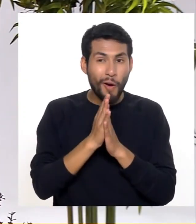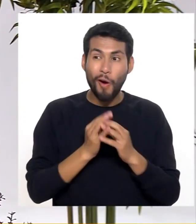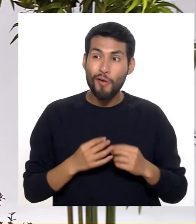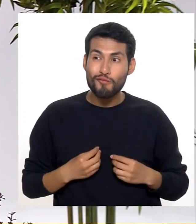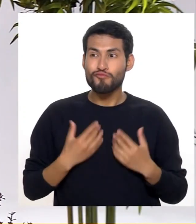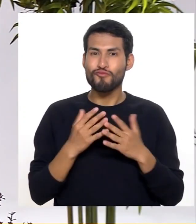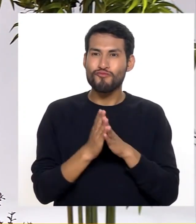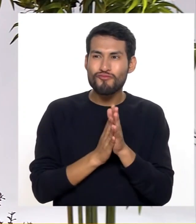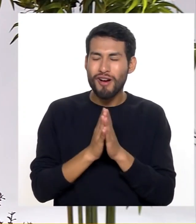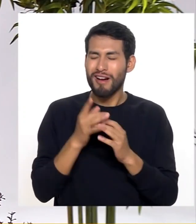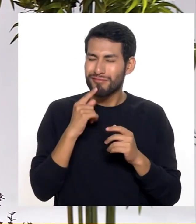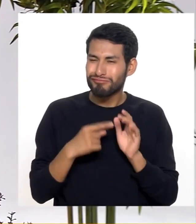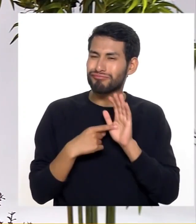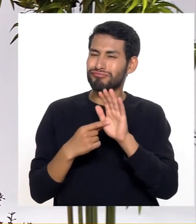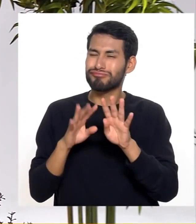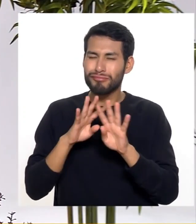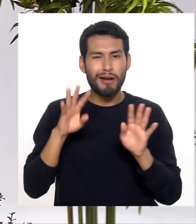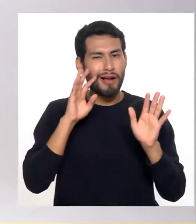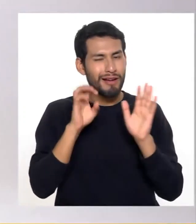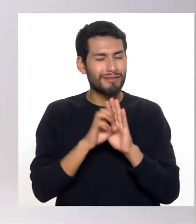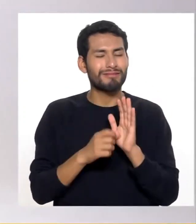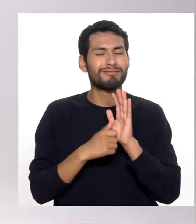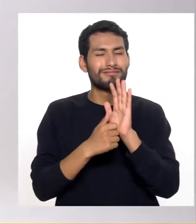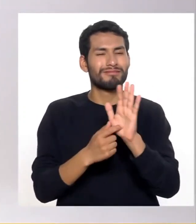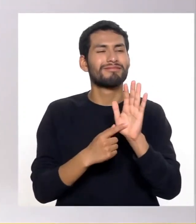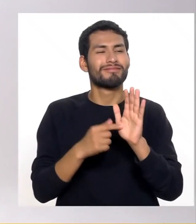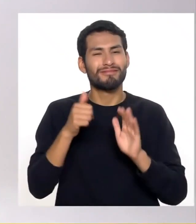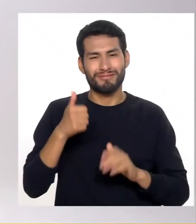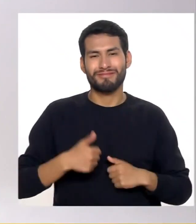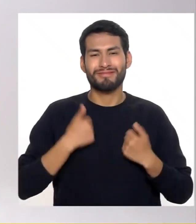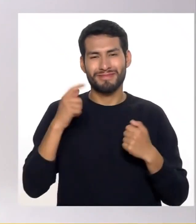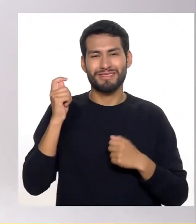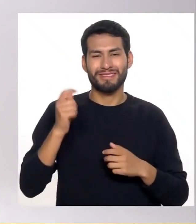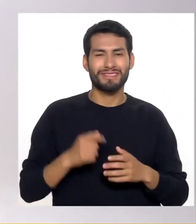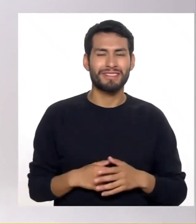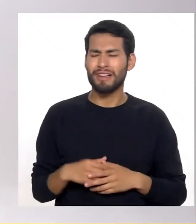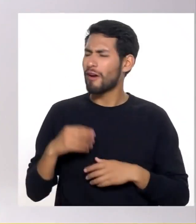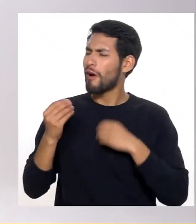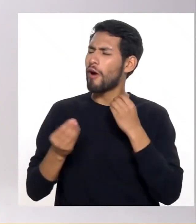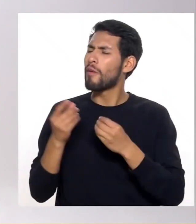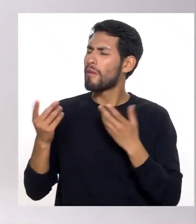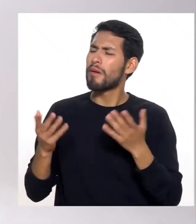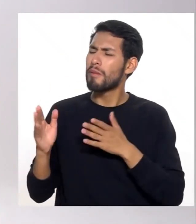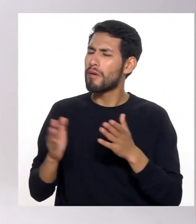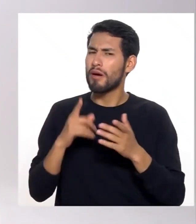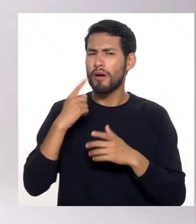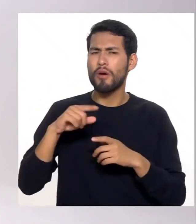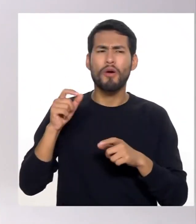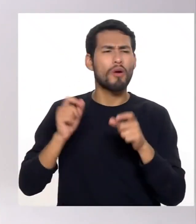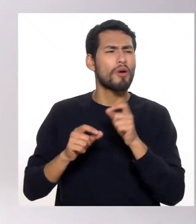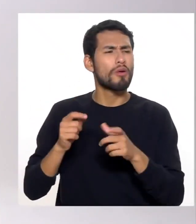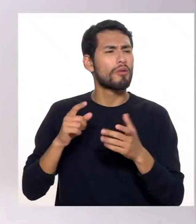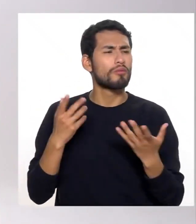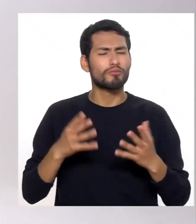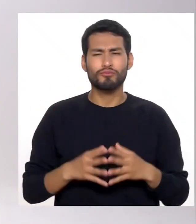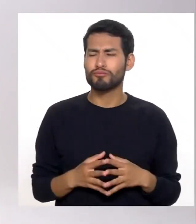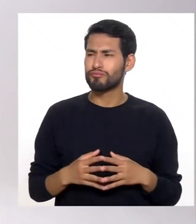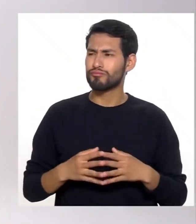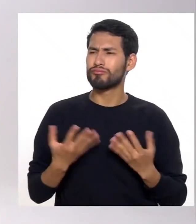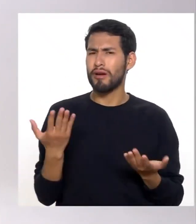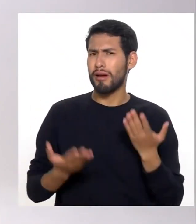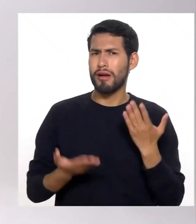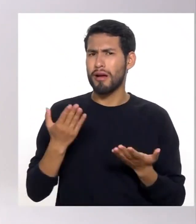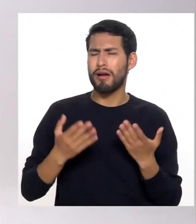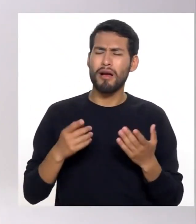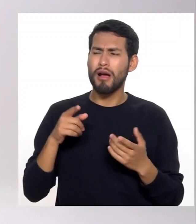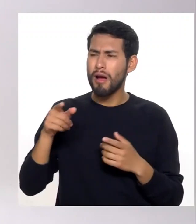motivados, siendo protagonistas y ejemplos de vida, ¿no? ¿Y cómo has podido hacer esta preparación para que los chicos justamente, no sé, de